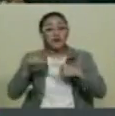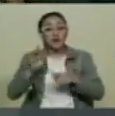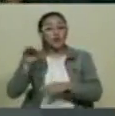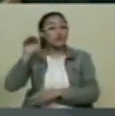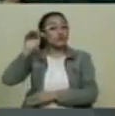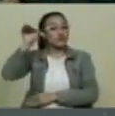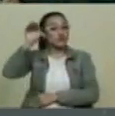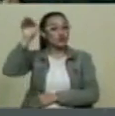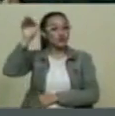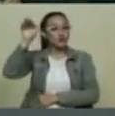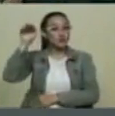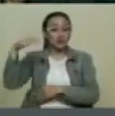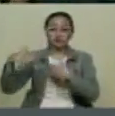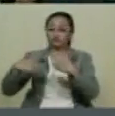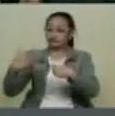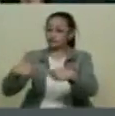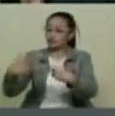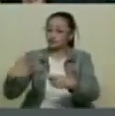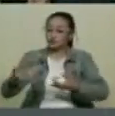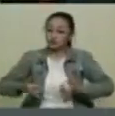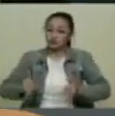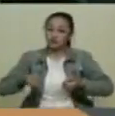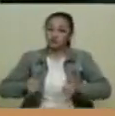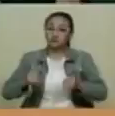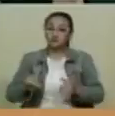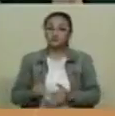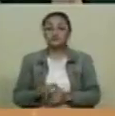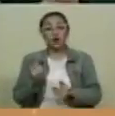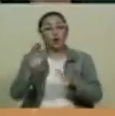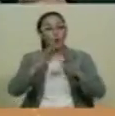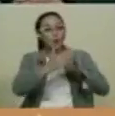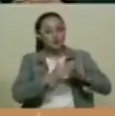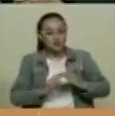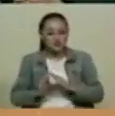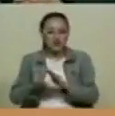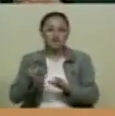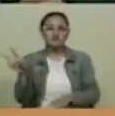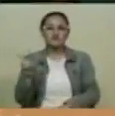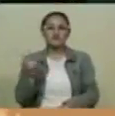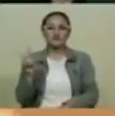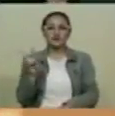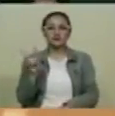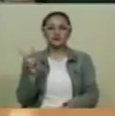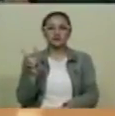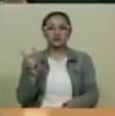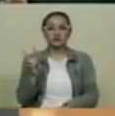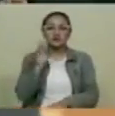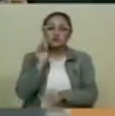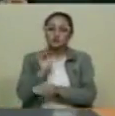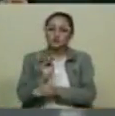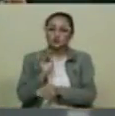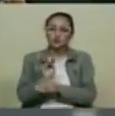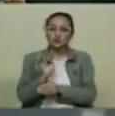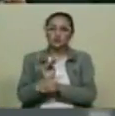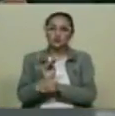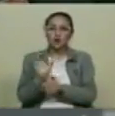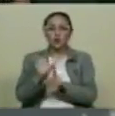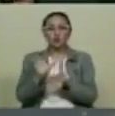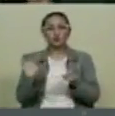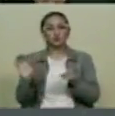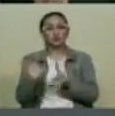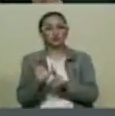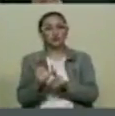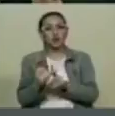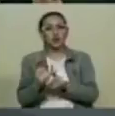parte del Estado venezolano y sobre todo de la sociedad, de las comunidades que son custodias de esta manifestación cultural,